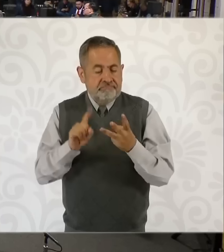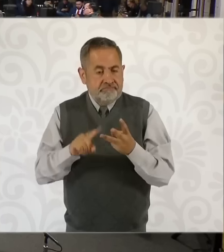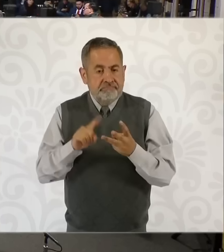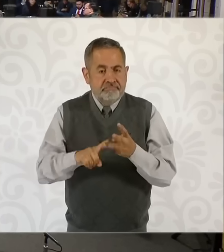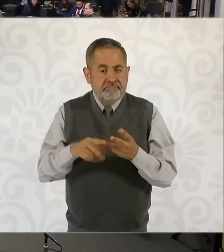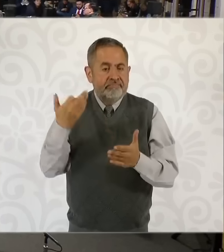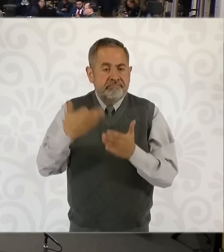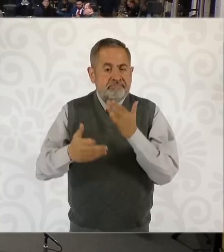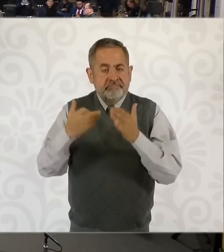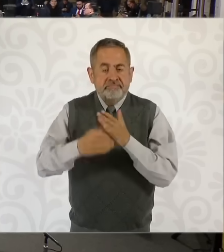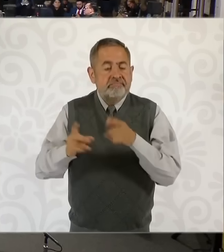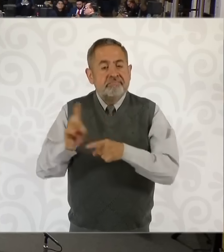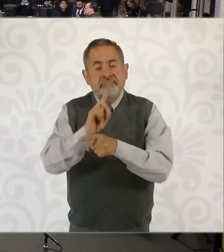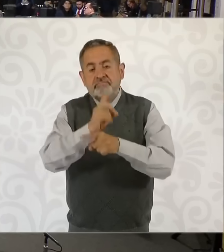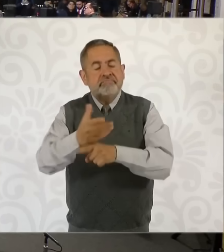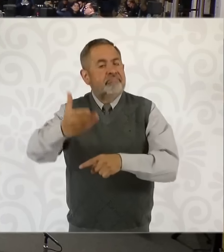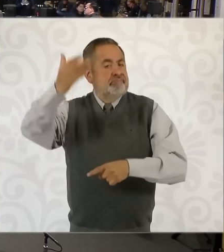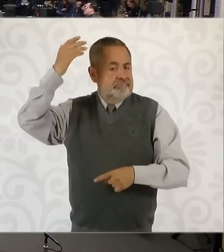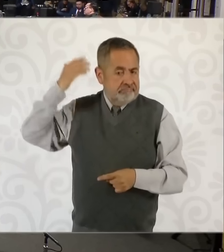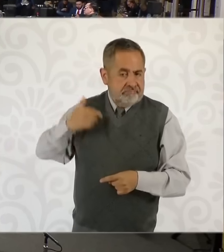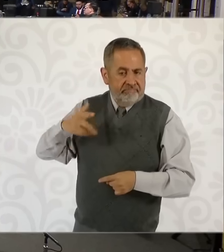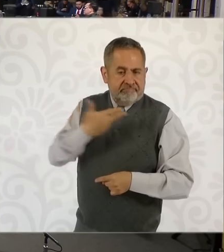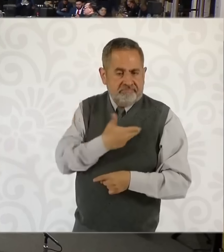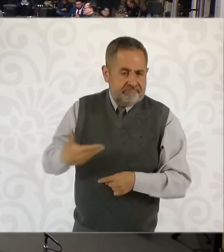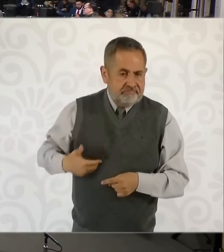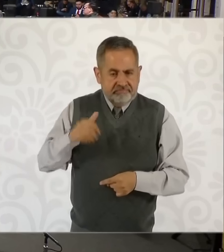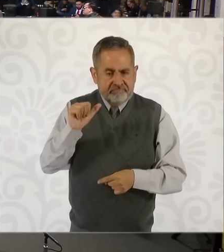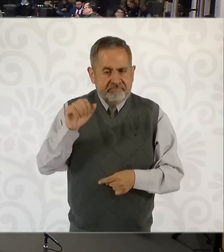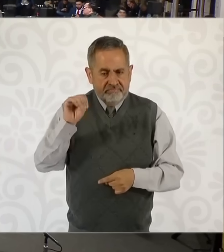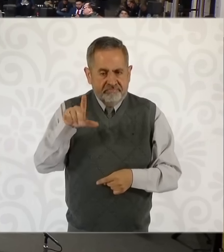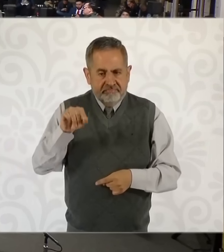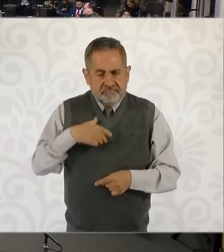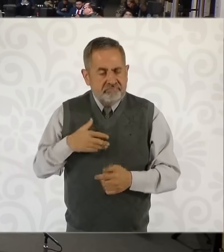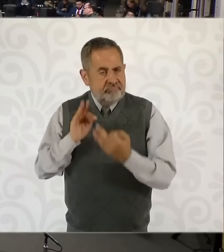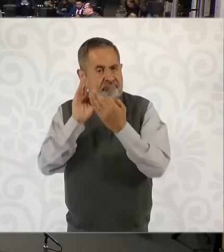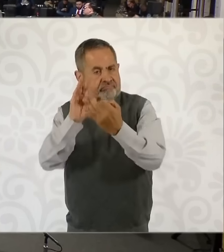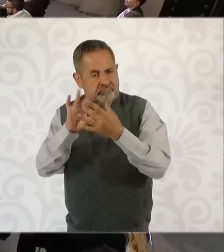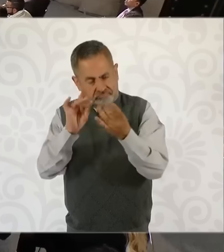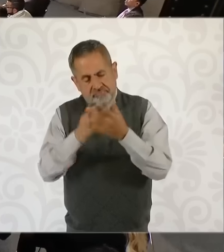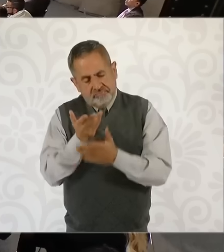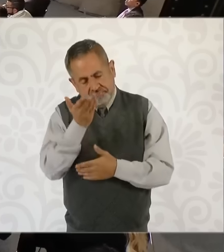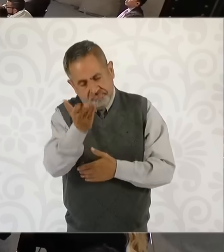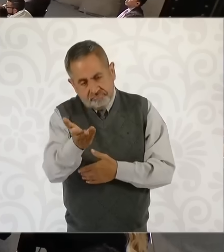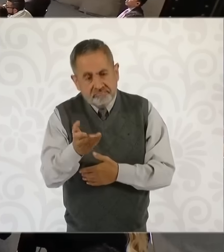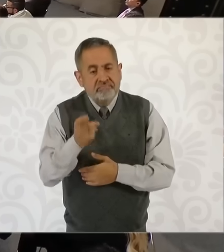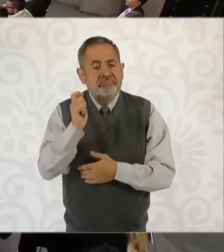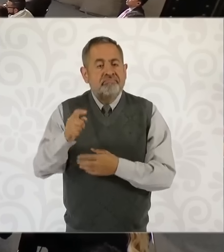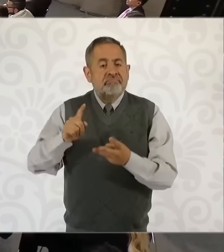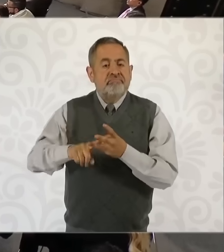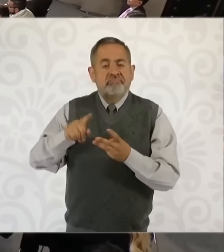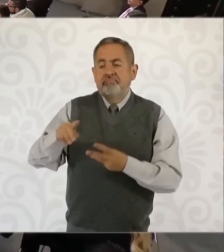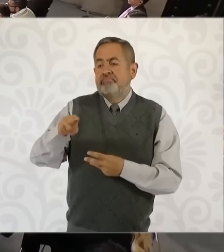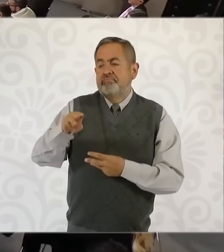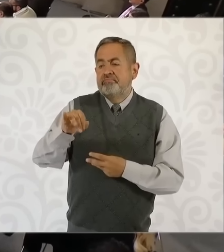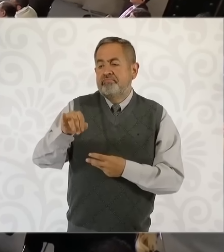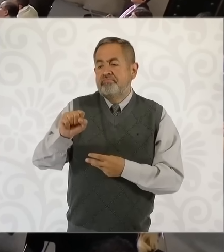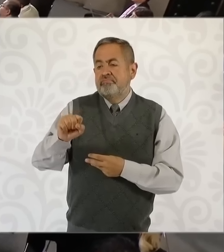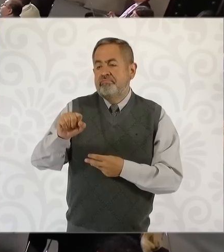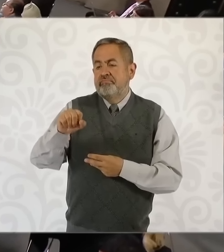pendiente que traje desde la época del presidente Andrés Manuel López Obrador, es el caso Mismaloya.